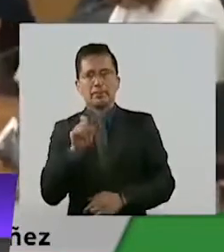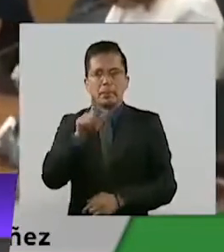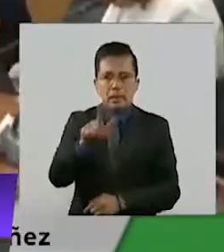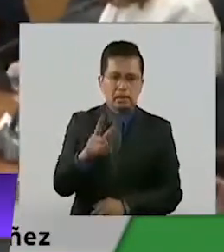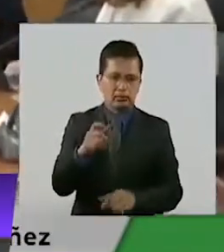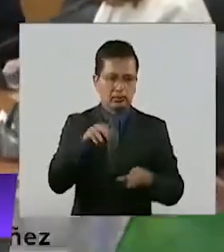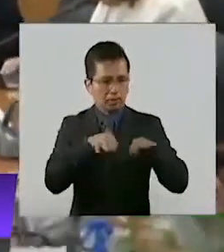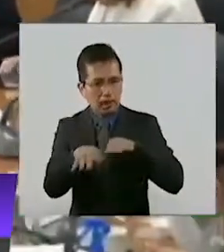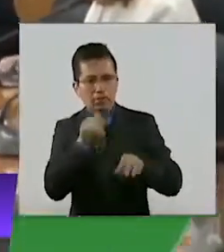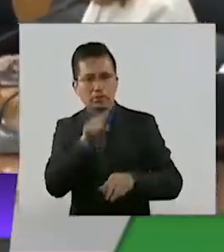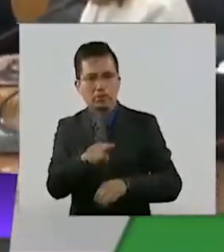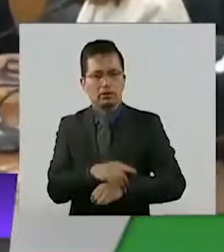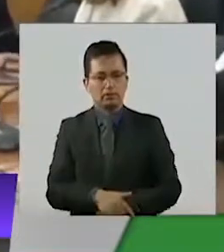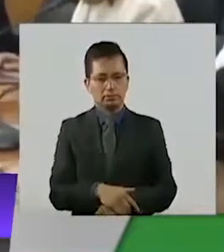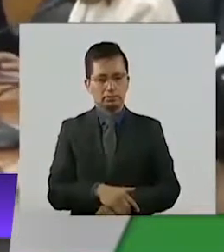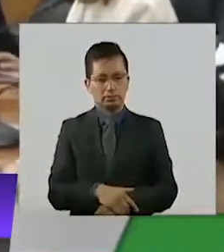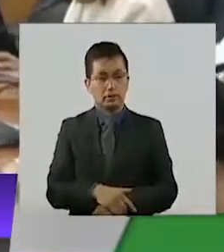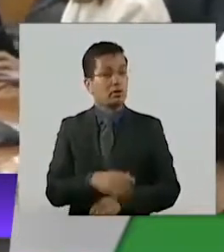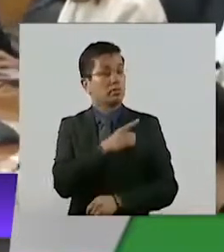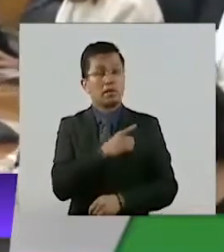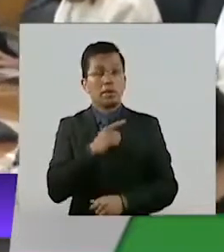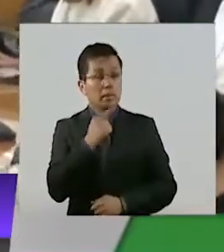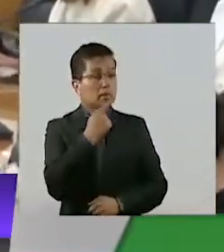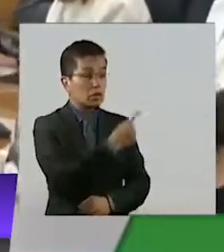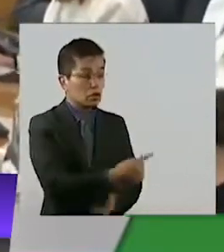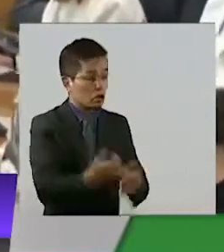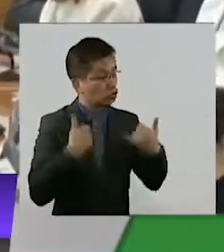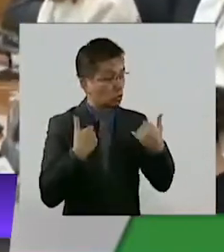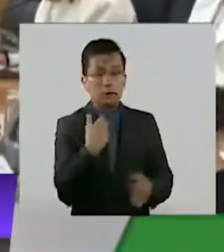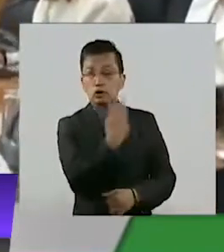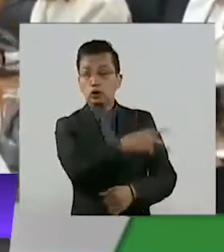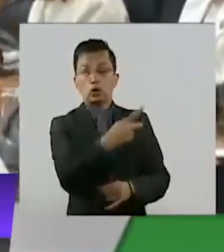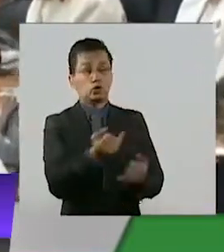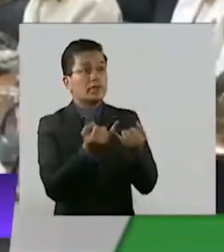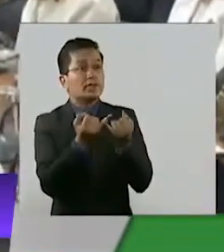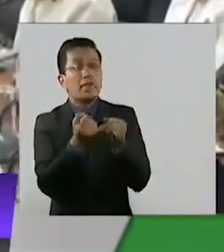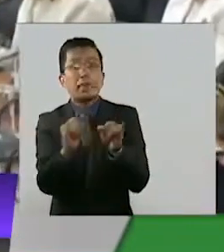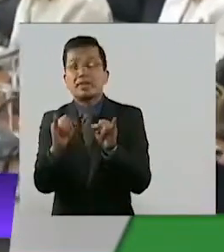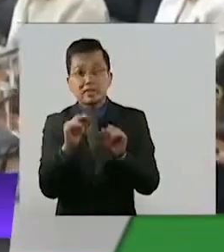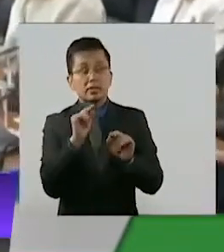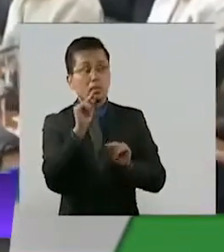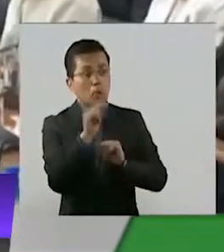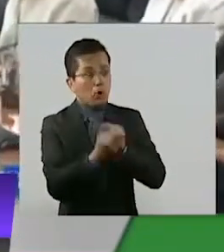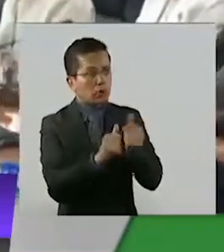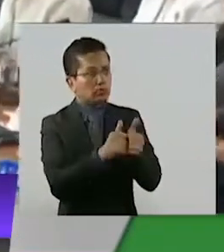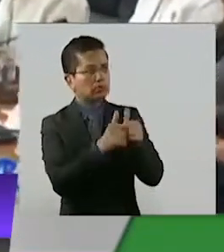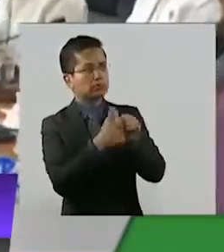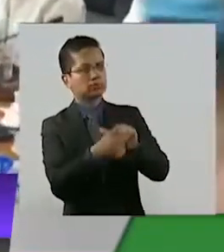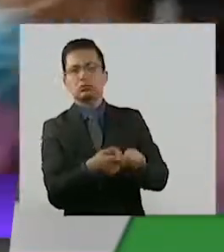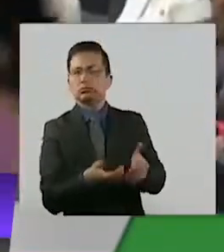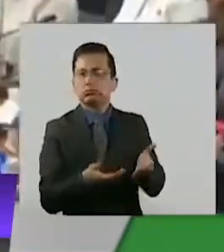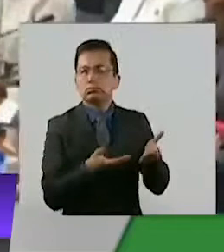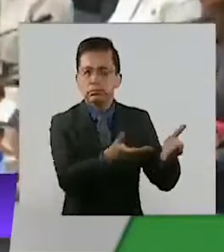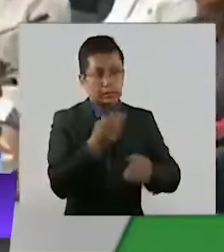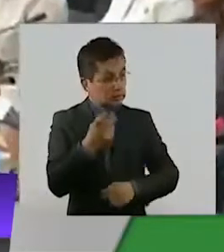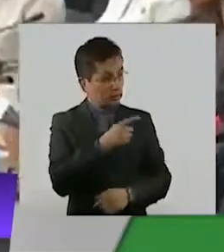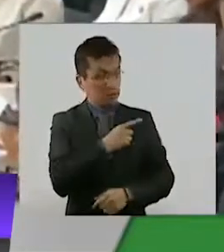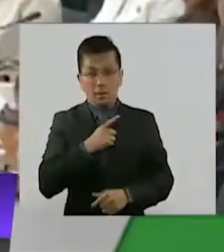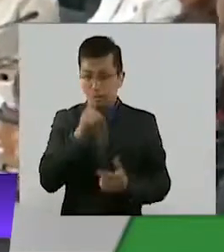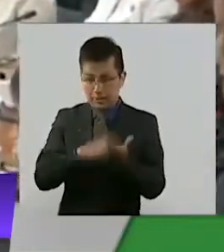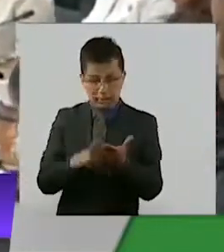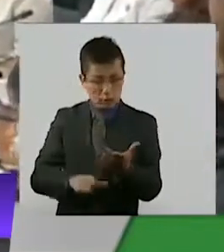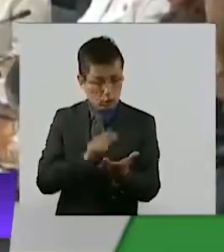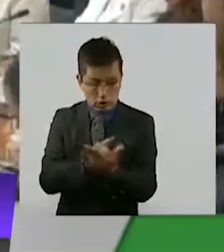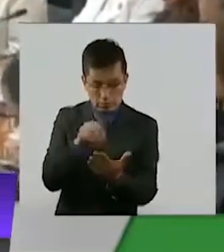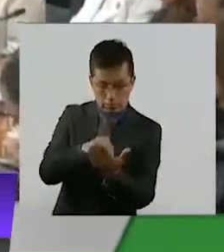La autonomía progresiva tiene que tomarse en consideración en este entramado jurídico y sus decisiones de acuerdo